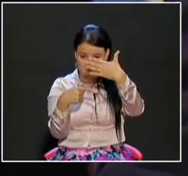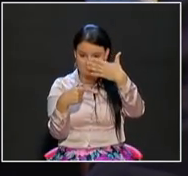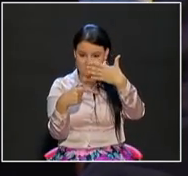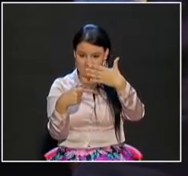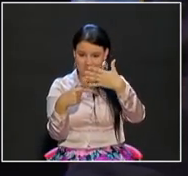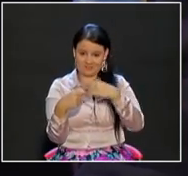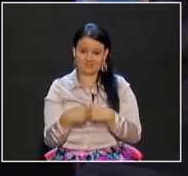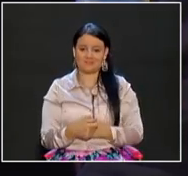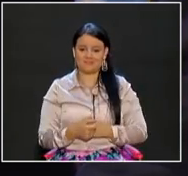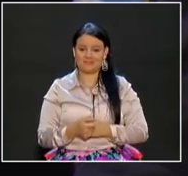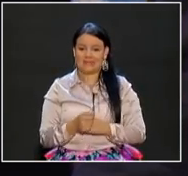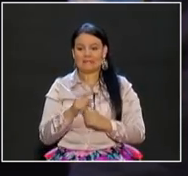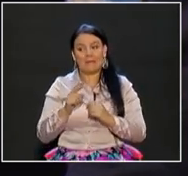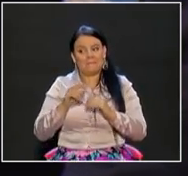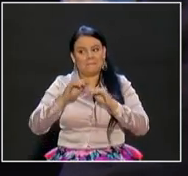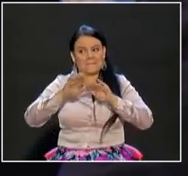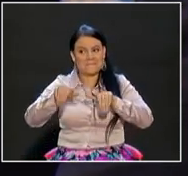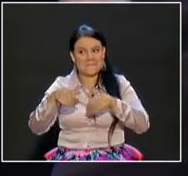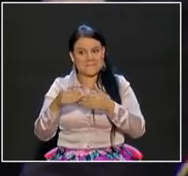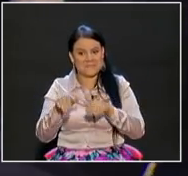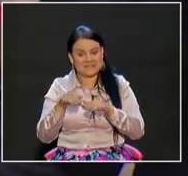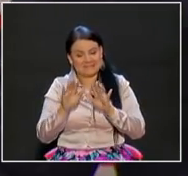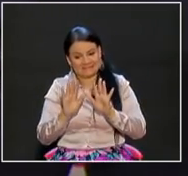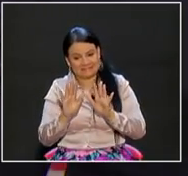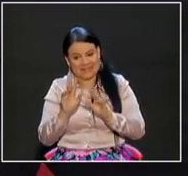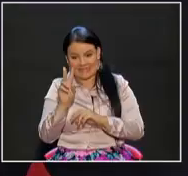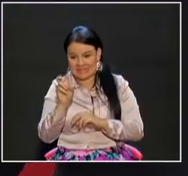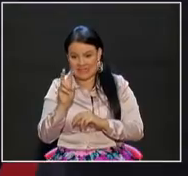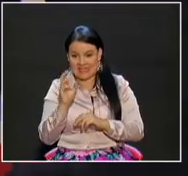6 la silla vacía quedó la 7a